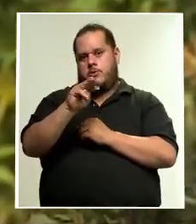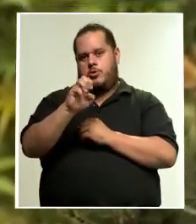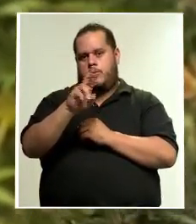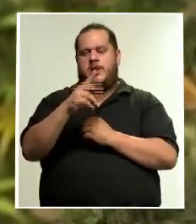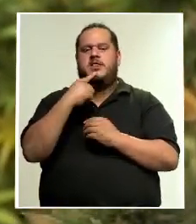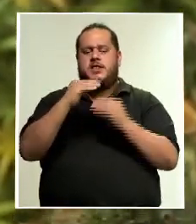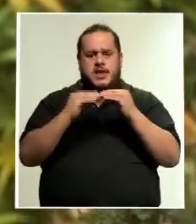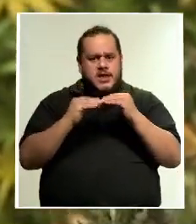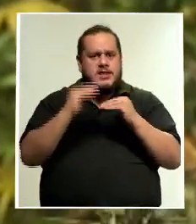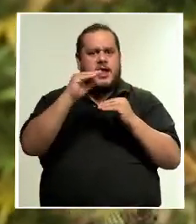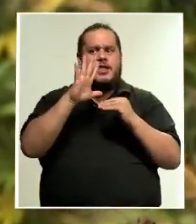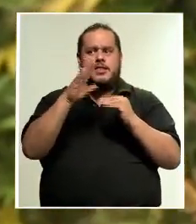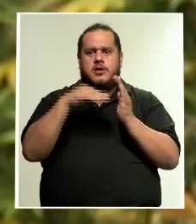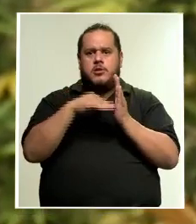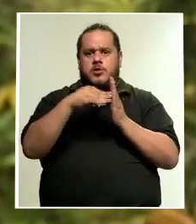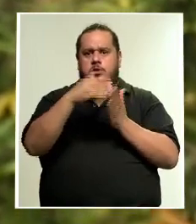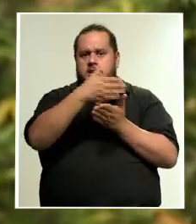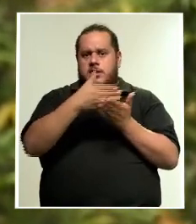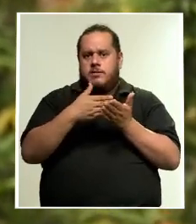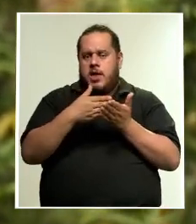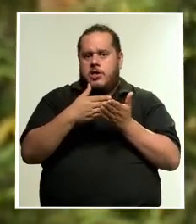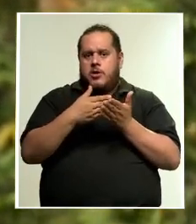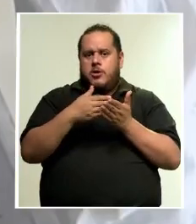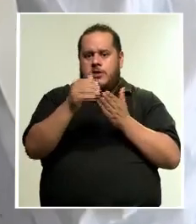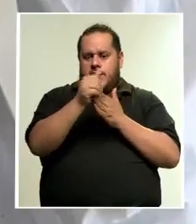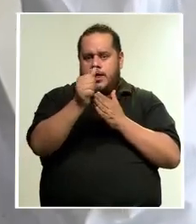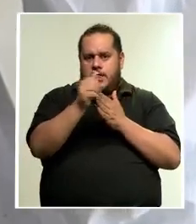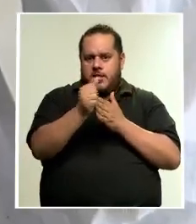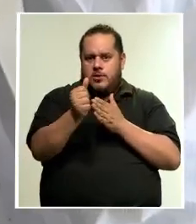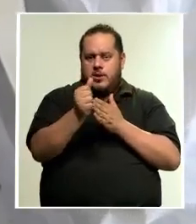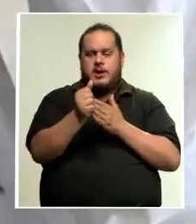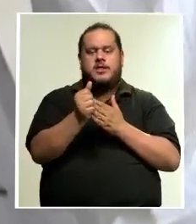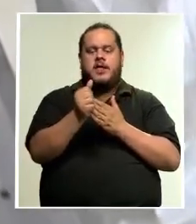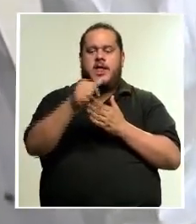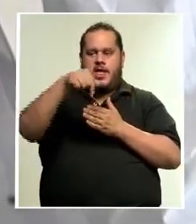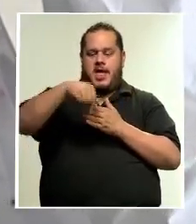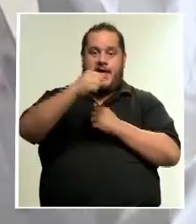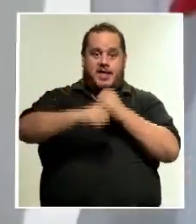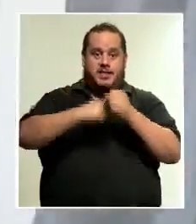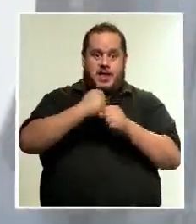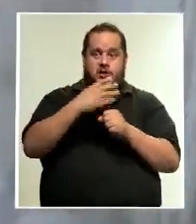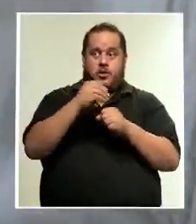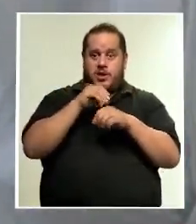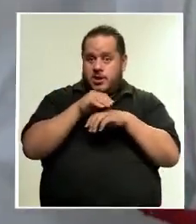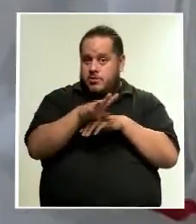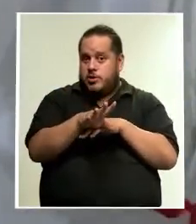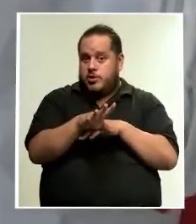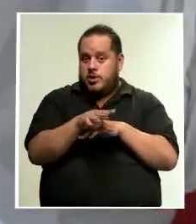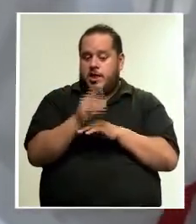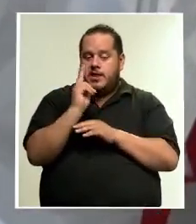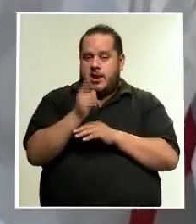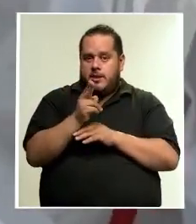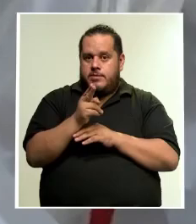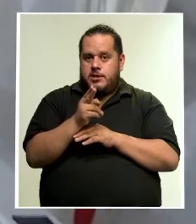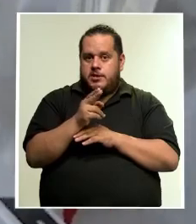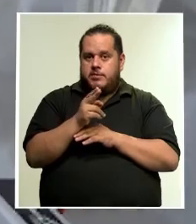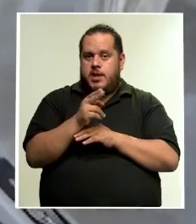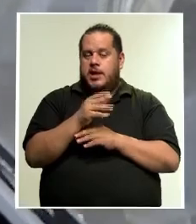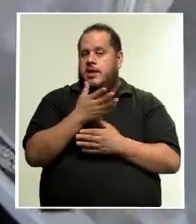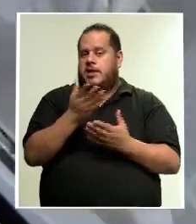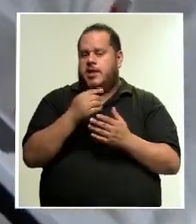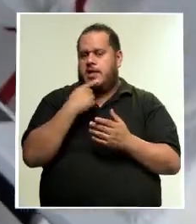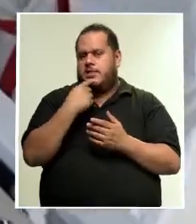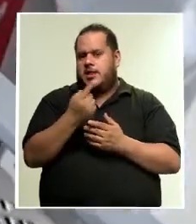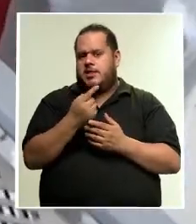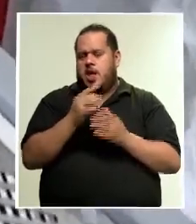los 5,5 millones de dólares a nivel mundial durante este año. Y las proyecciones de la misma entidad también